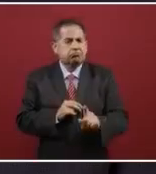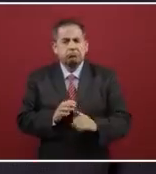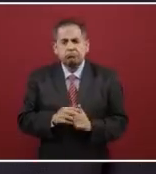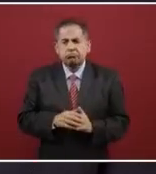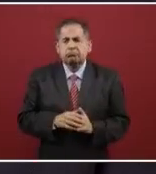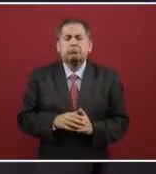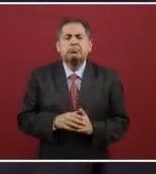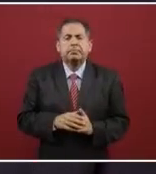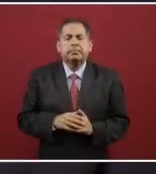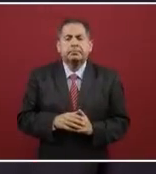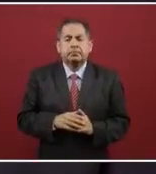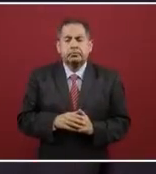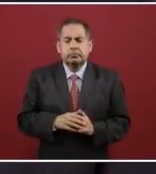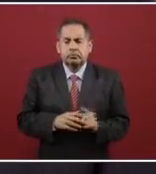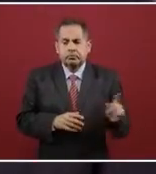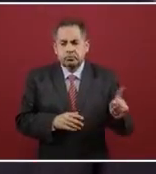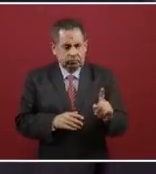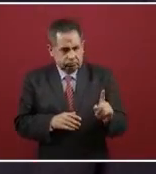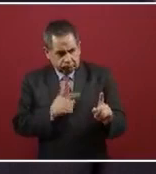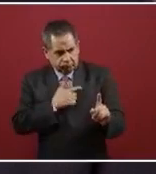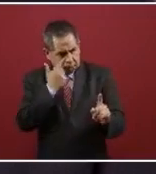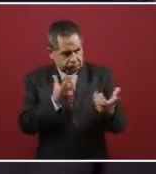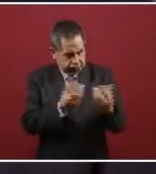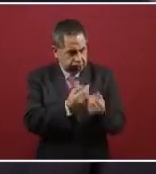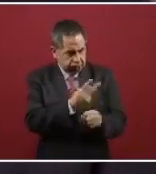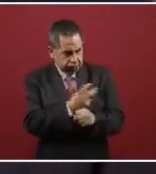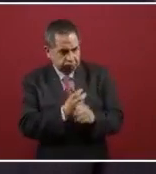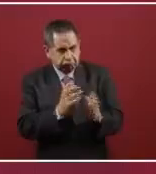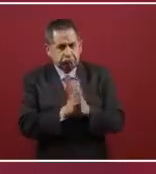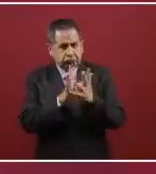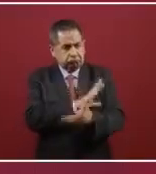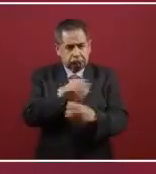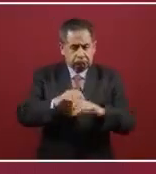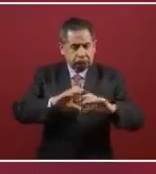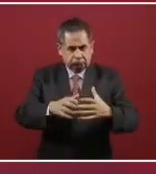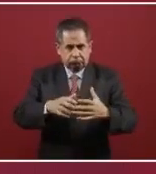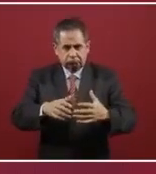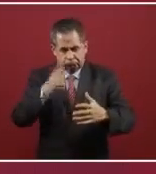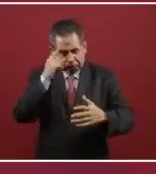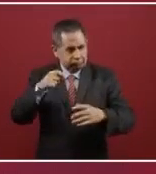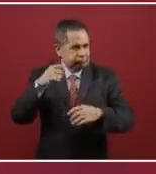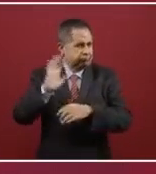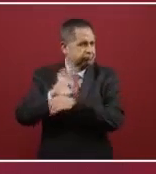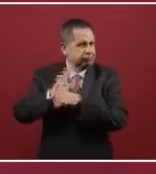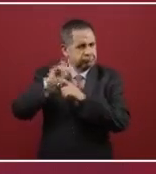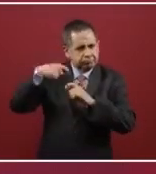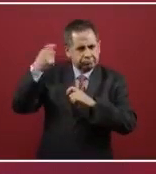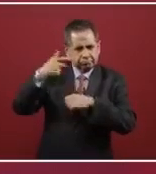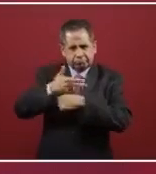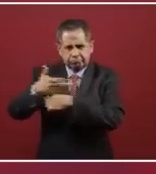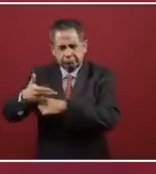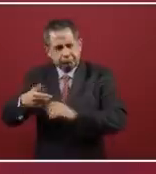y le dijeron: ¿no te gustaría participar en una película?